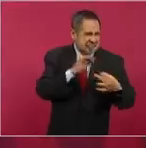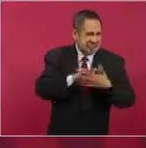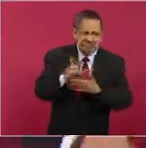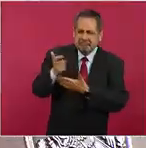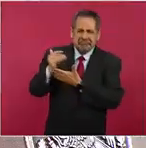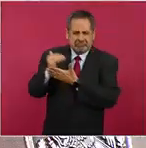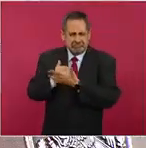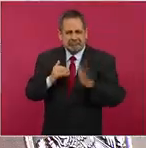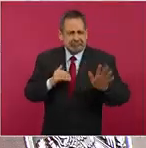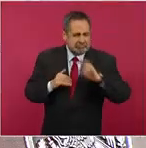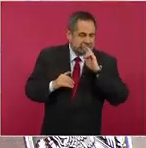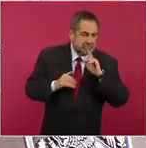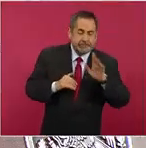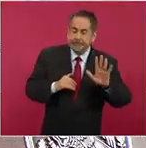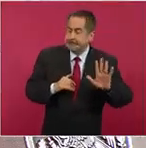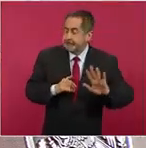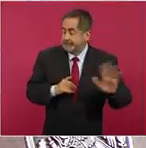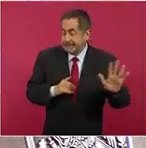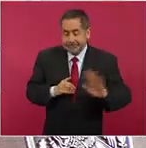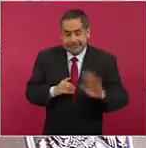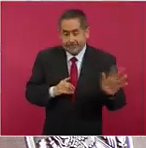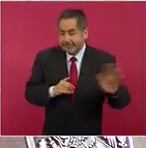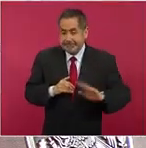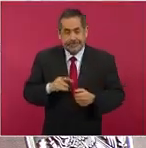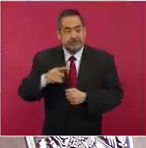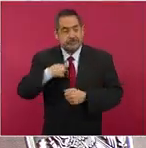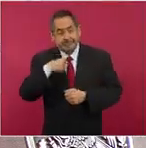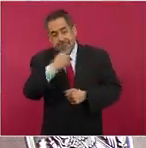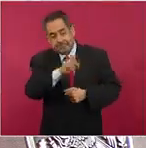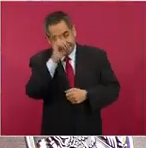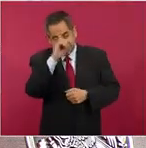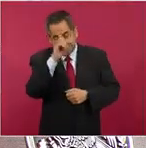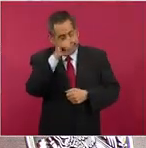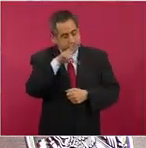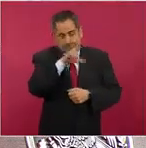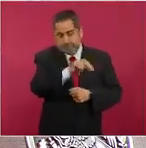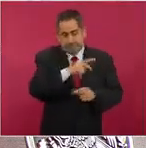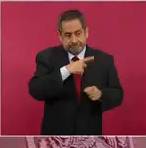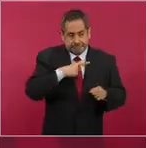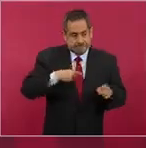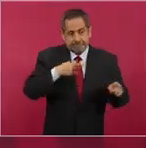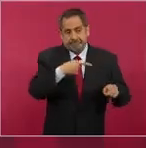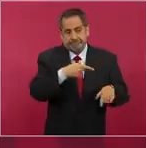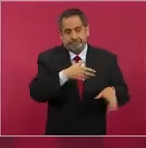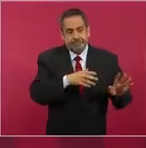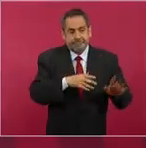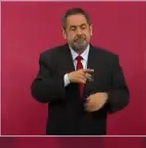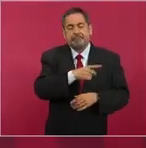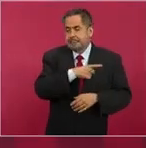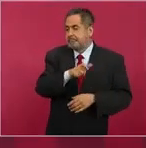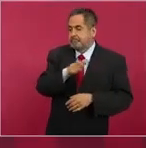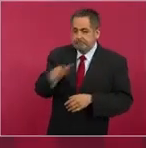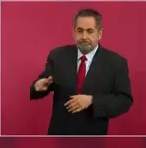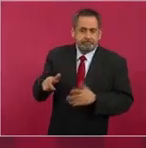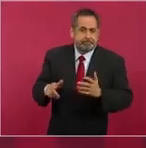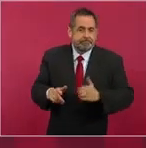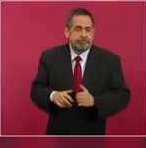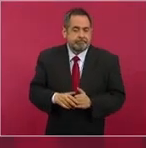que así no iba a pagar nada, que no hay cosas